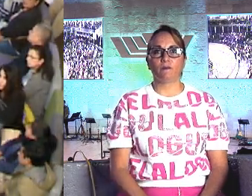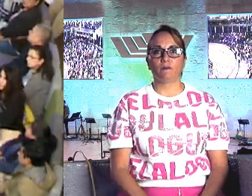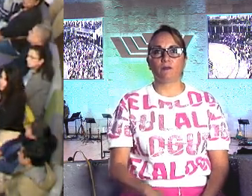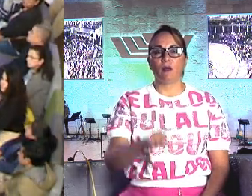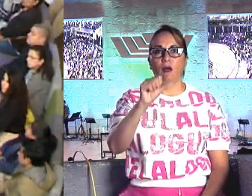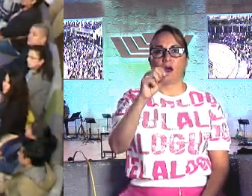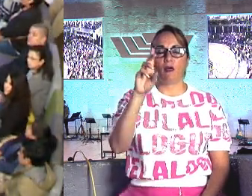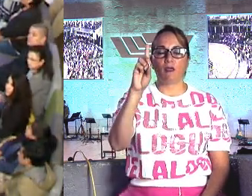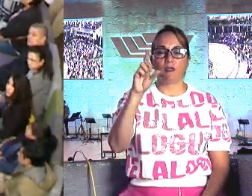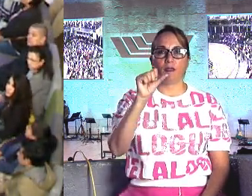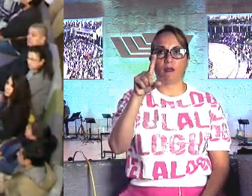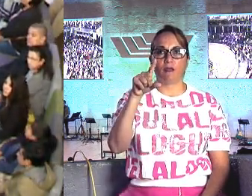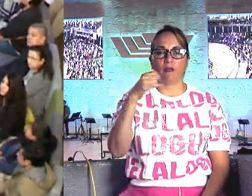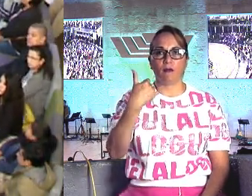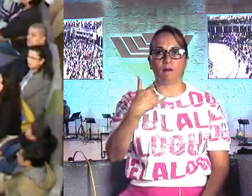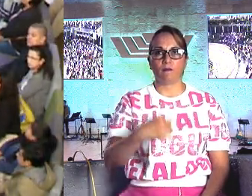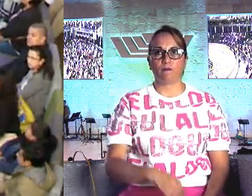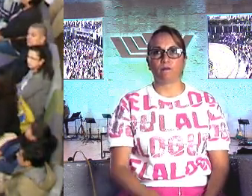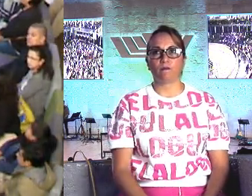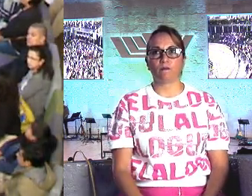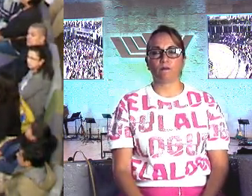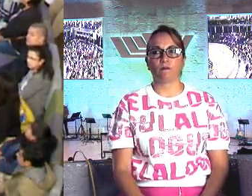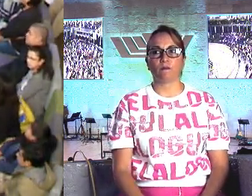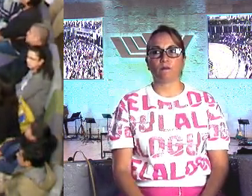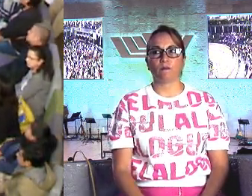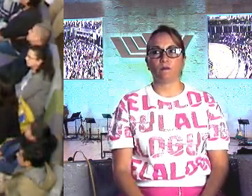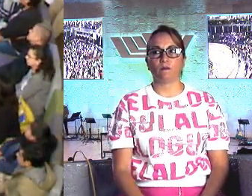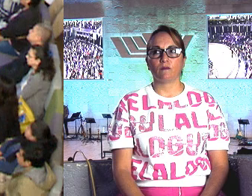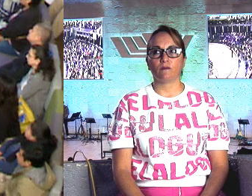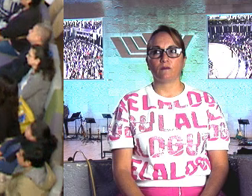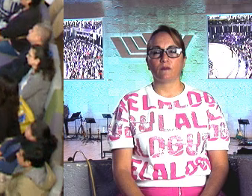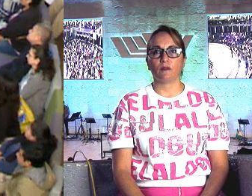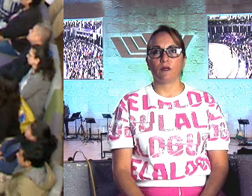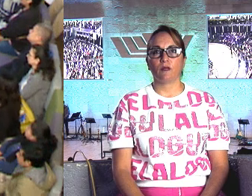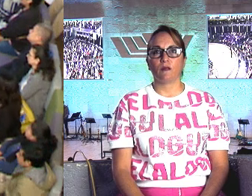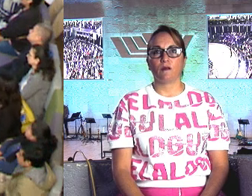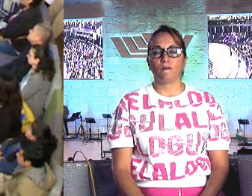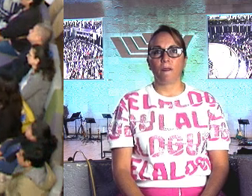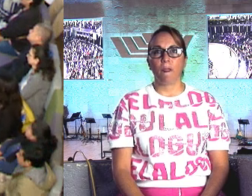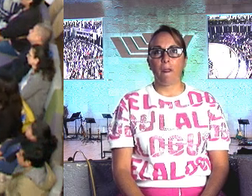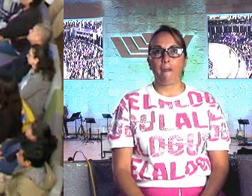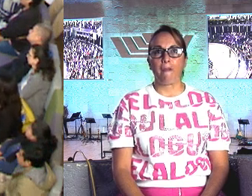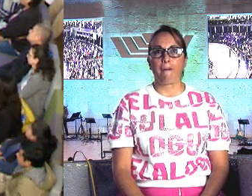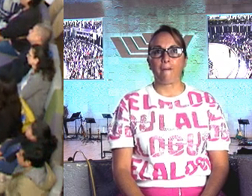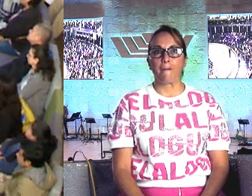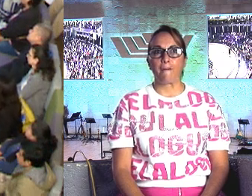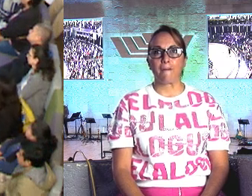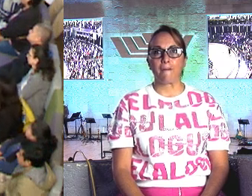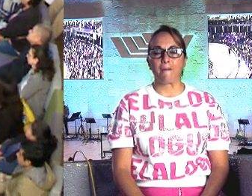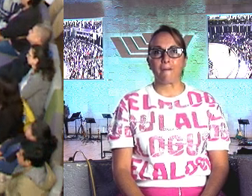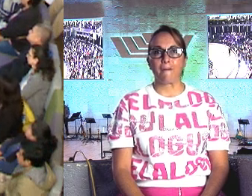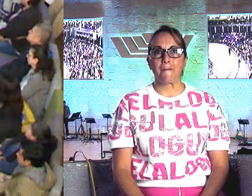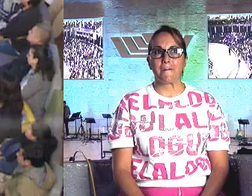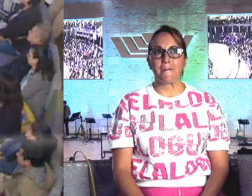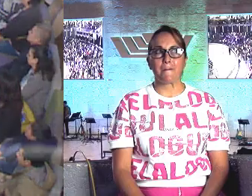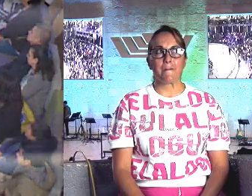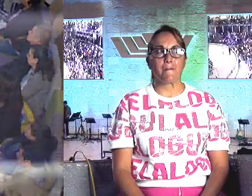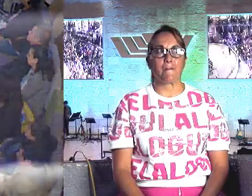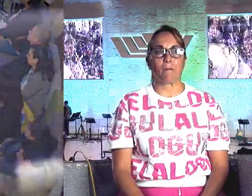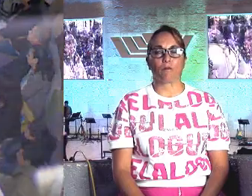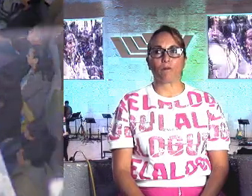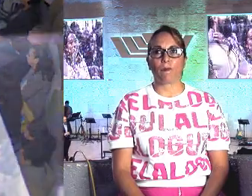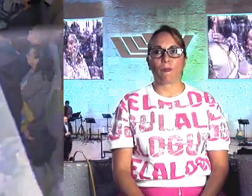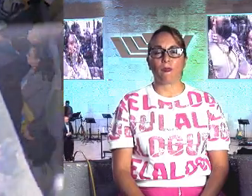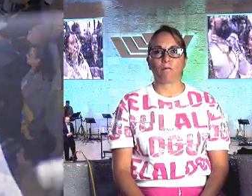Adaía, Dios te bendiga, Adaía. Conozco una Adair, pero no conocía una Adaía. Bueno, gracias a Dios.